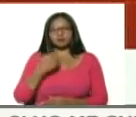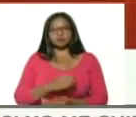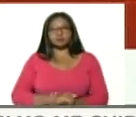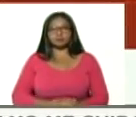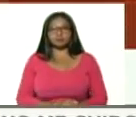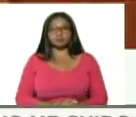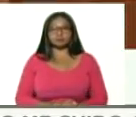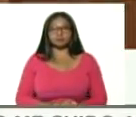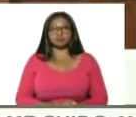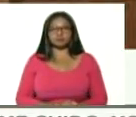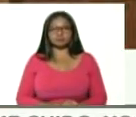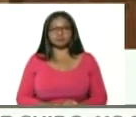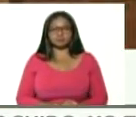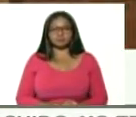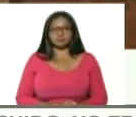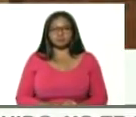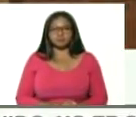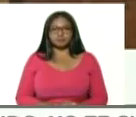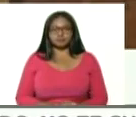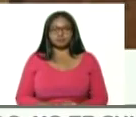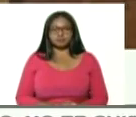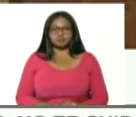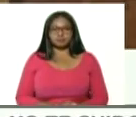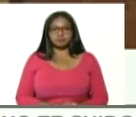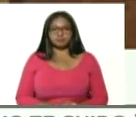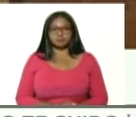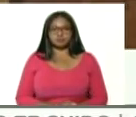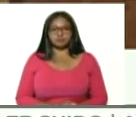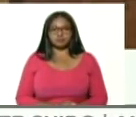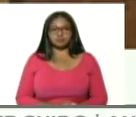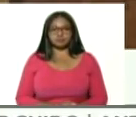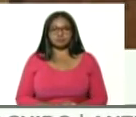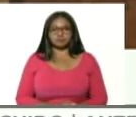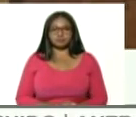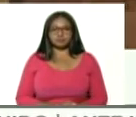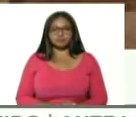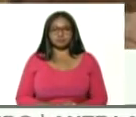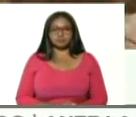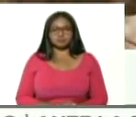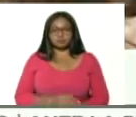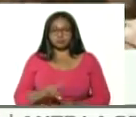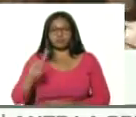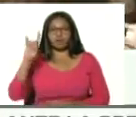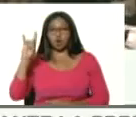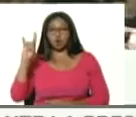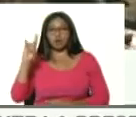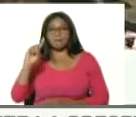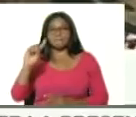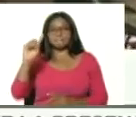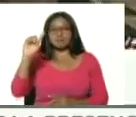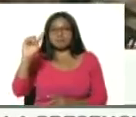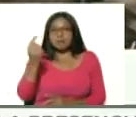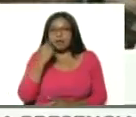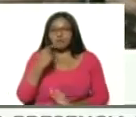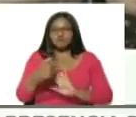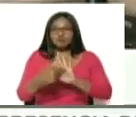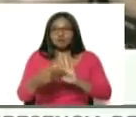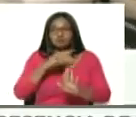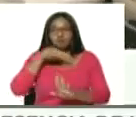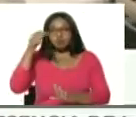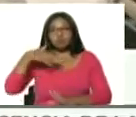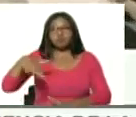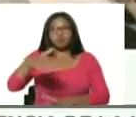Lunes, y fue el primer ensayo, la primera demostración de que nuestro